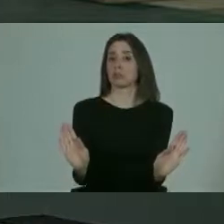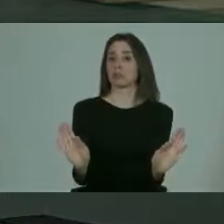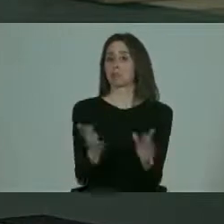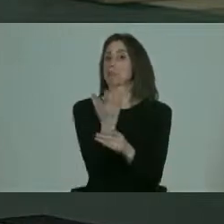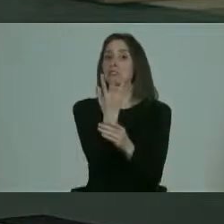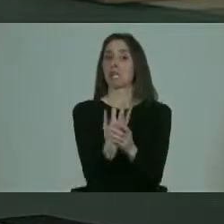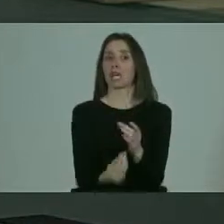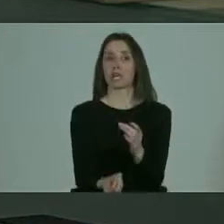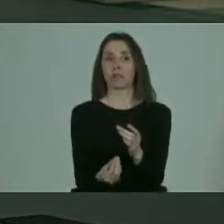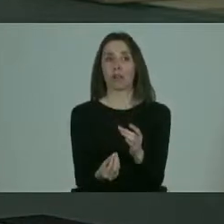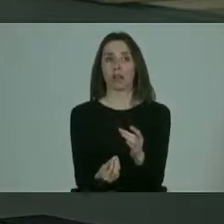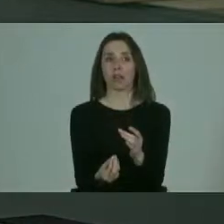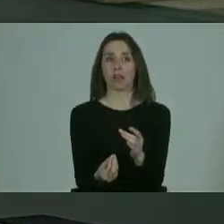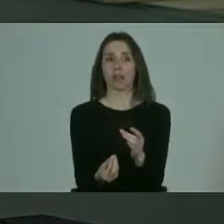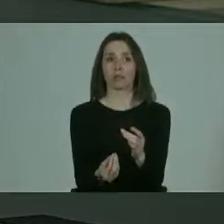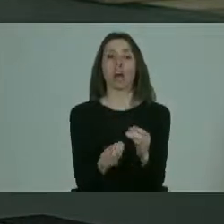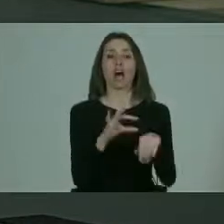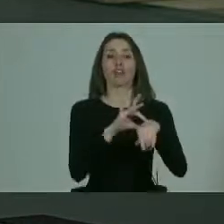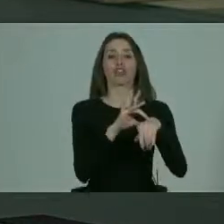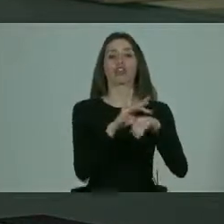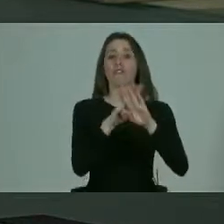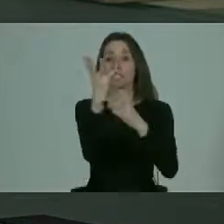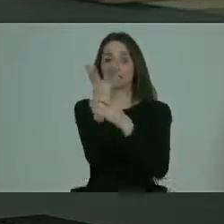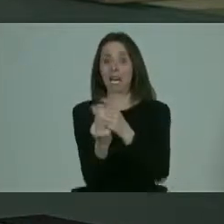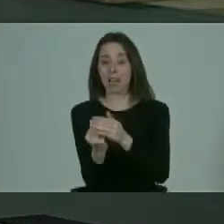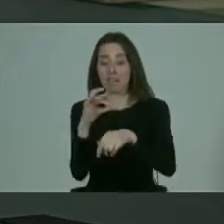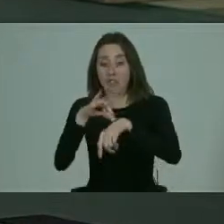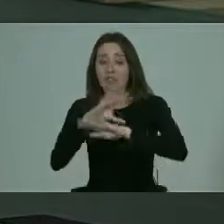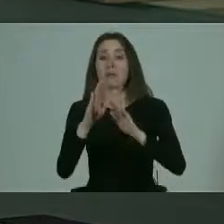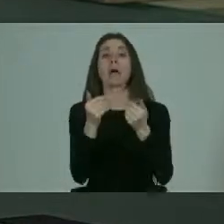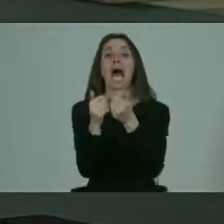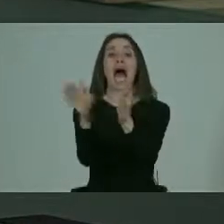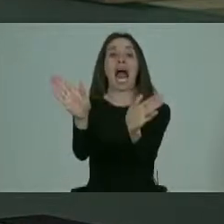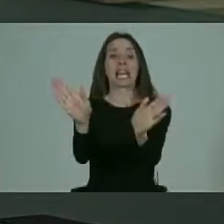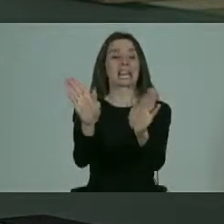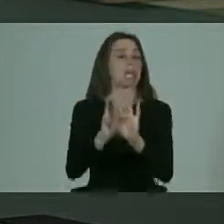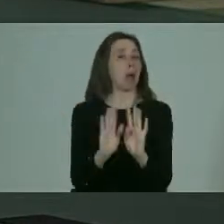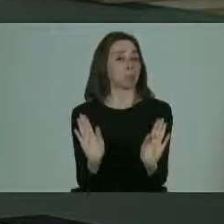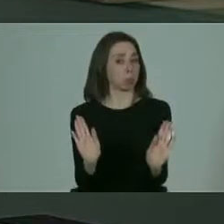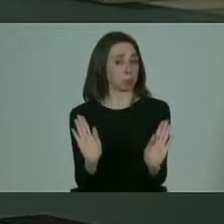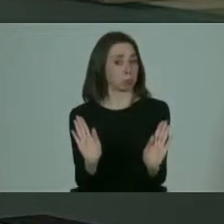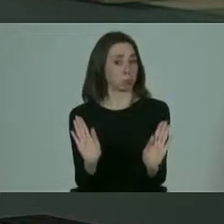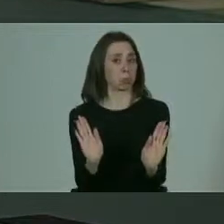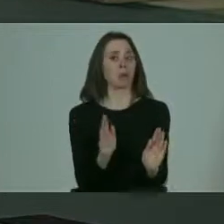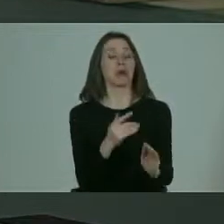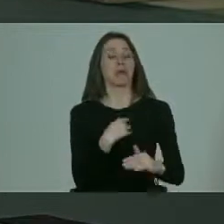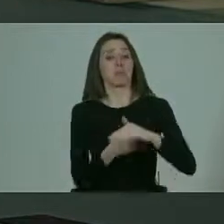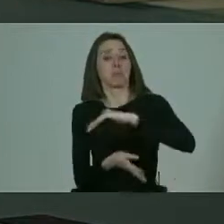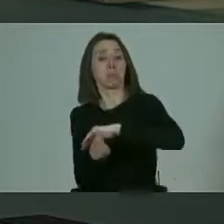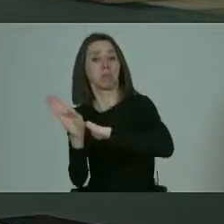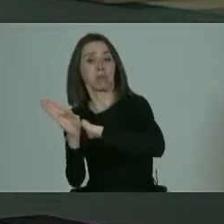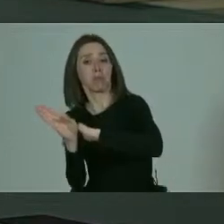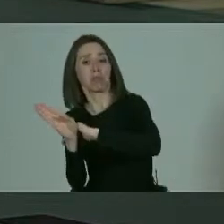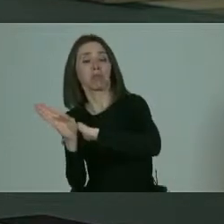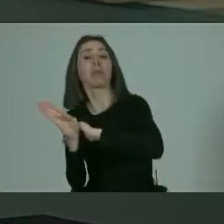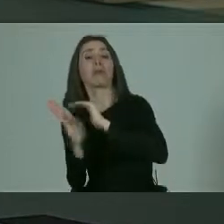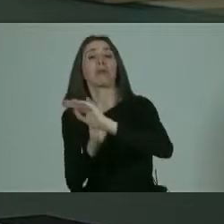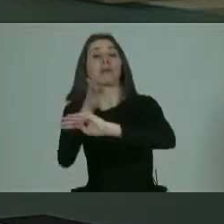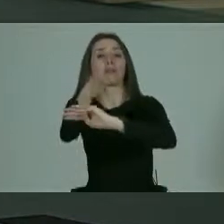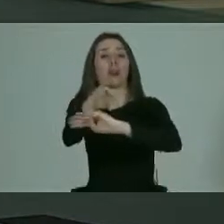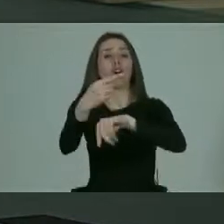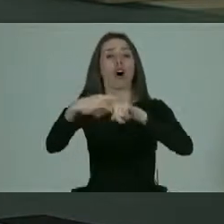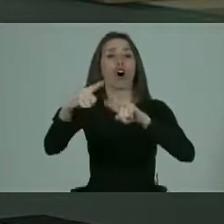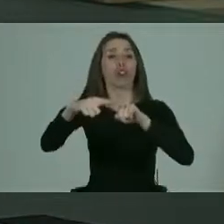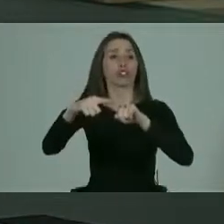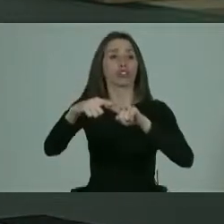terminaba con el altar sin ningún tipo de trascendencia etcétera y que cuando te ibas a otro querías